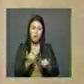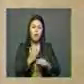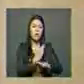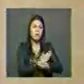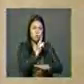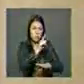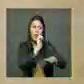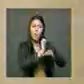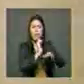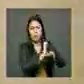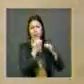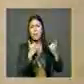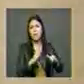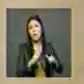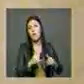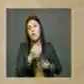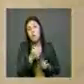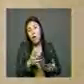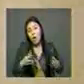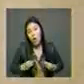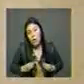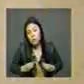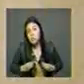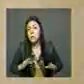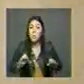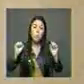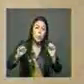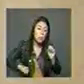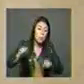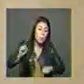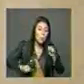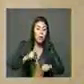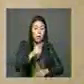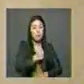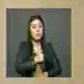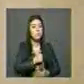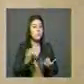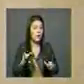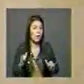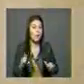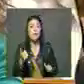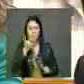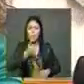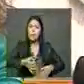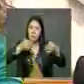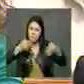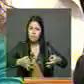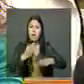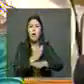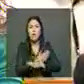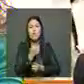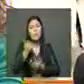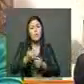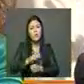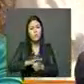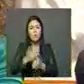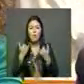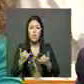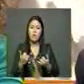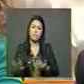corporación, la que acoge y la que niega tal posibilidad. Y tan es así que justamente ese es uno de los motivos de esta